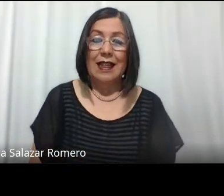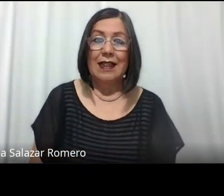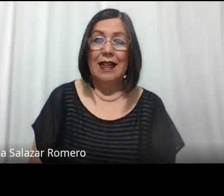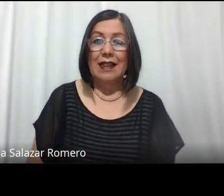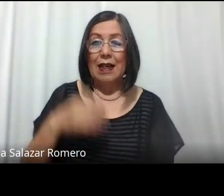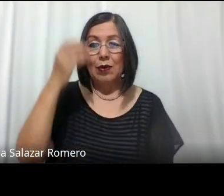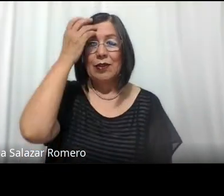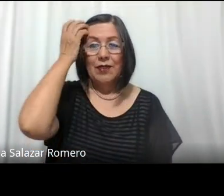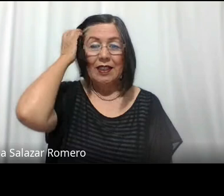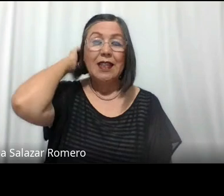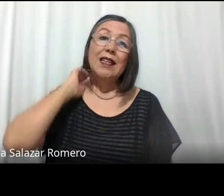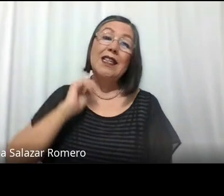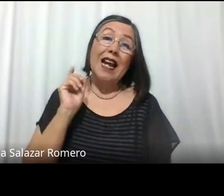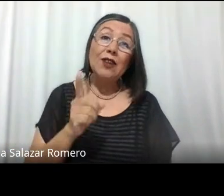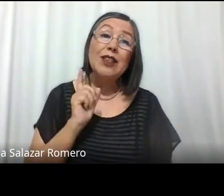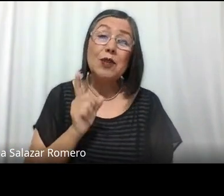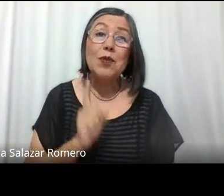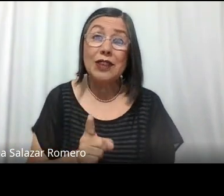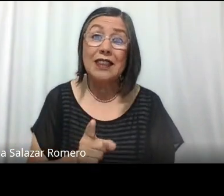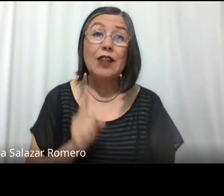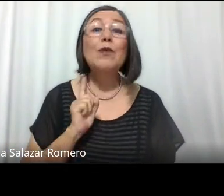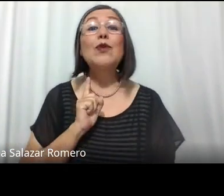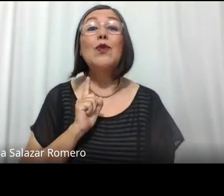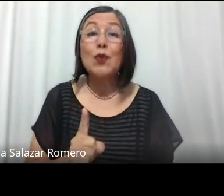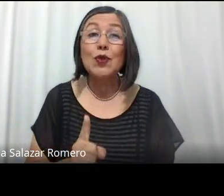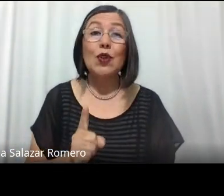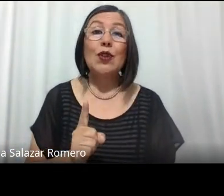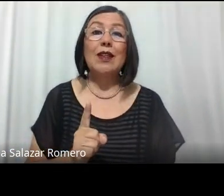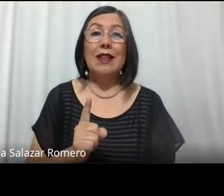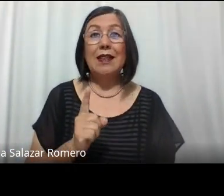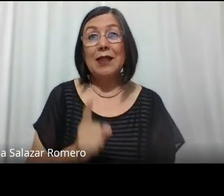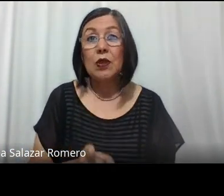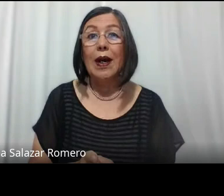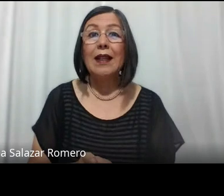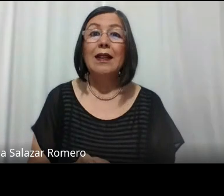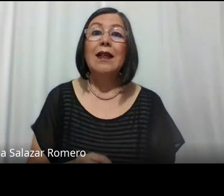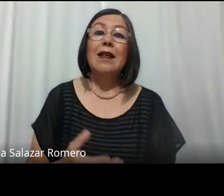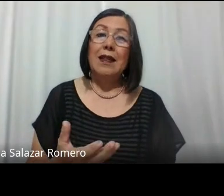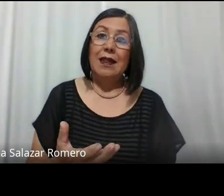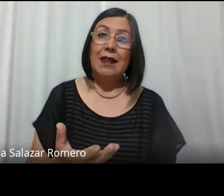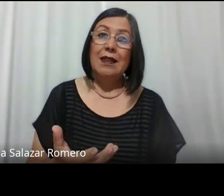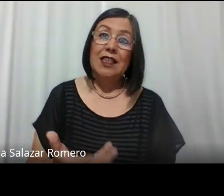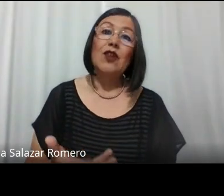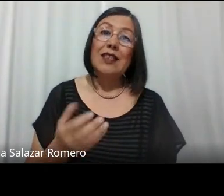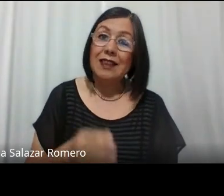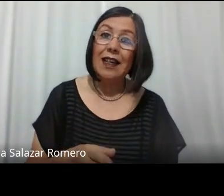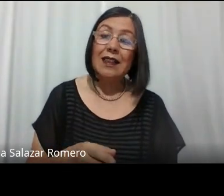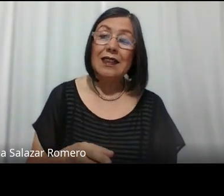darles la voz, ¿sí? Y algo que es muy importante, como es un curso virtual,